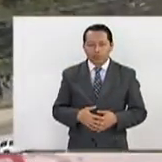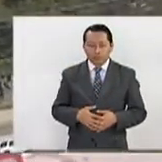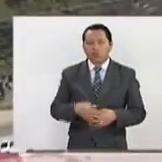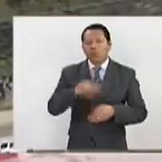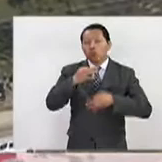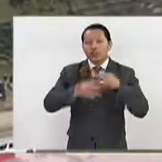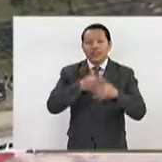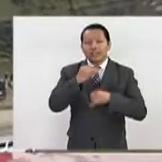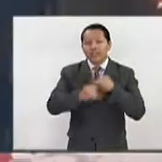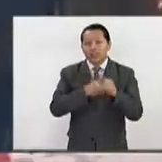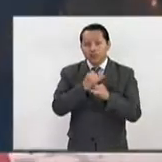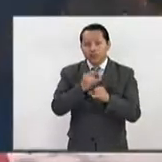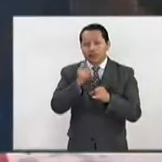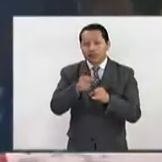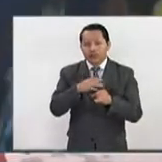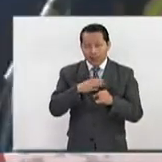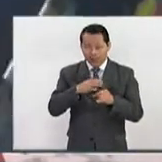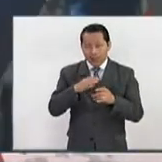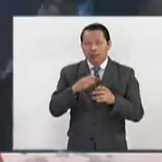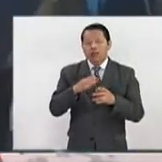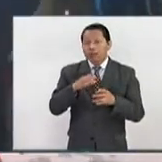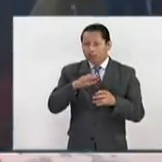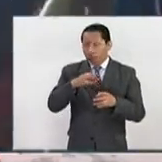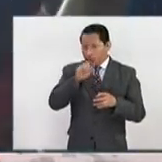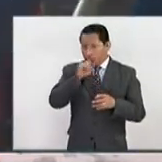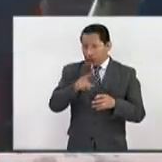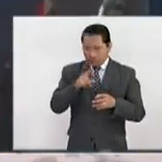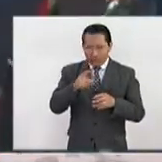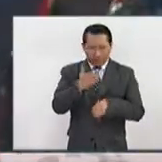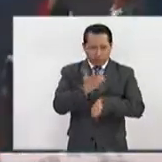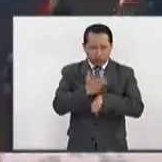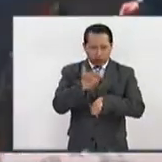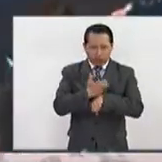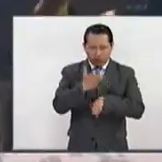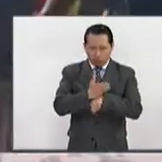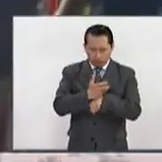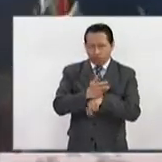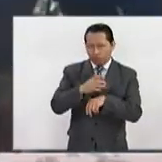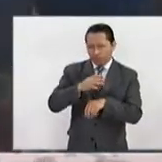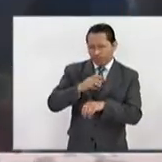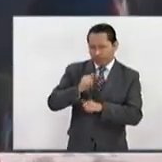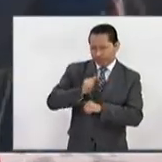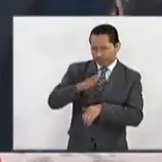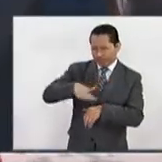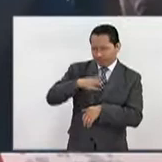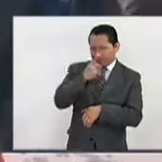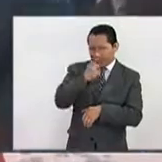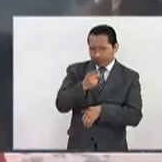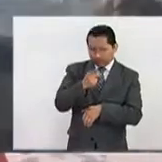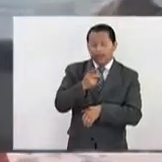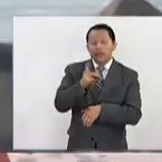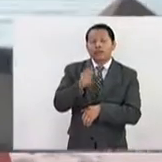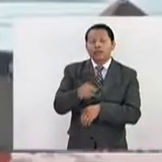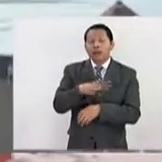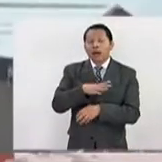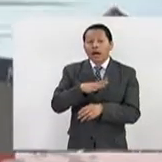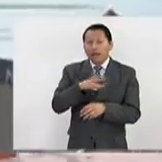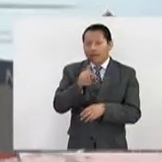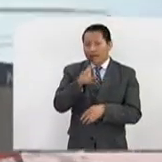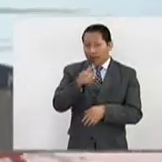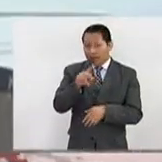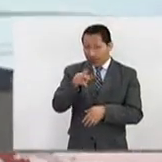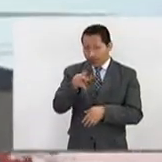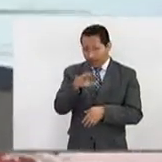En noticias internacionales, el Cuerpo Aéreo del Ejército estadounidense admitió no haber agregado los antecedentes violentos de David